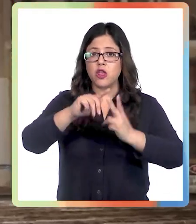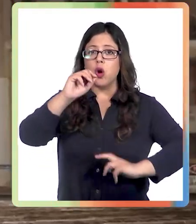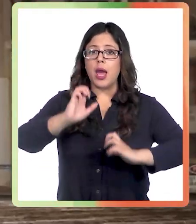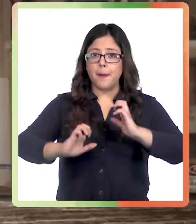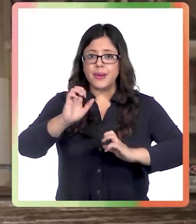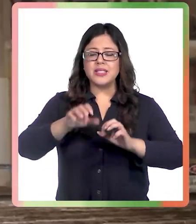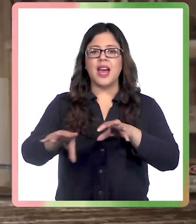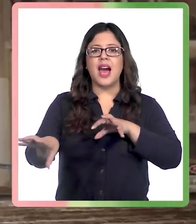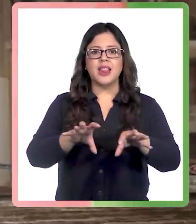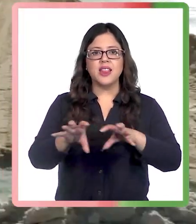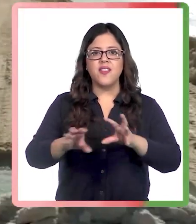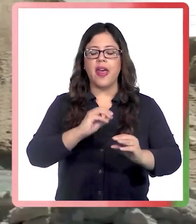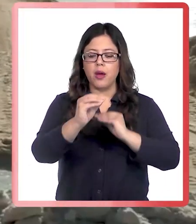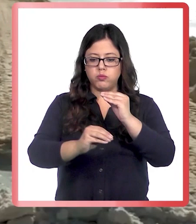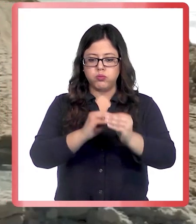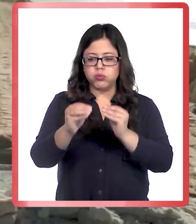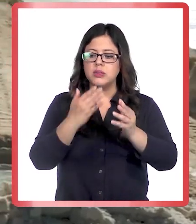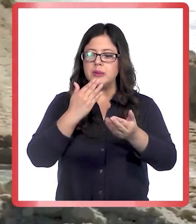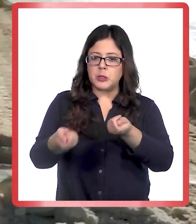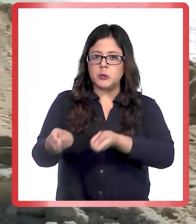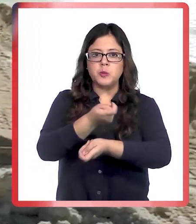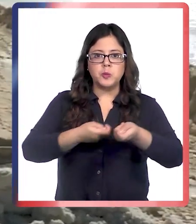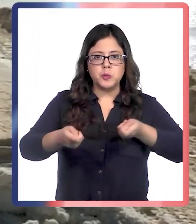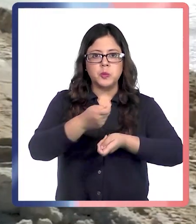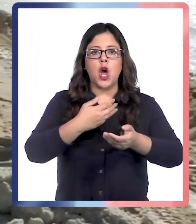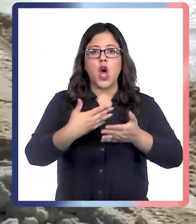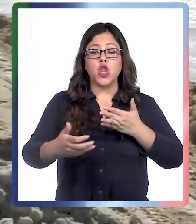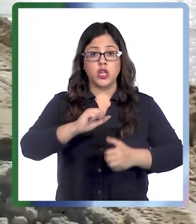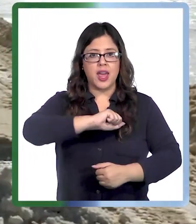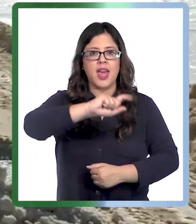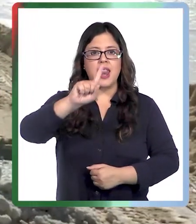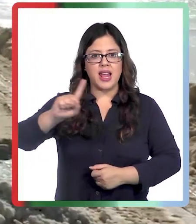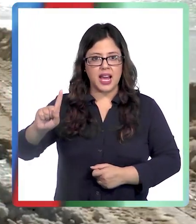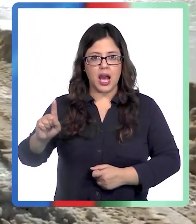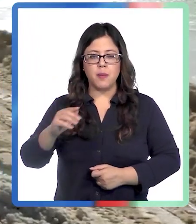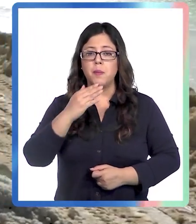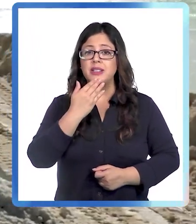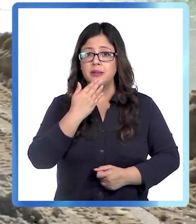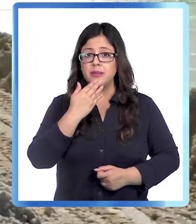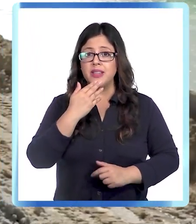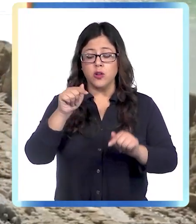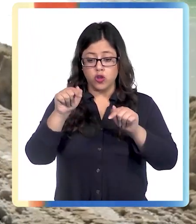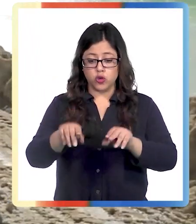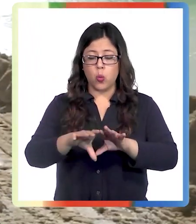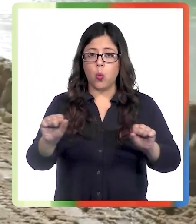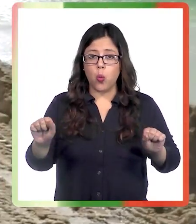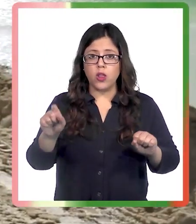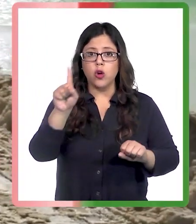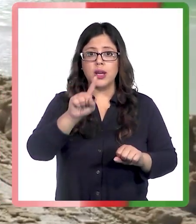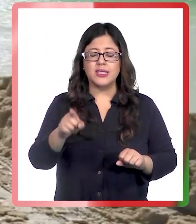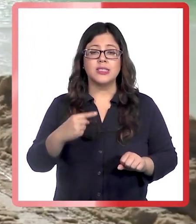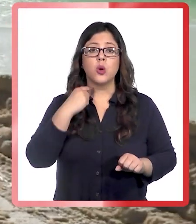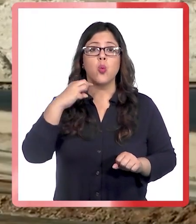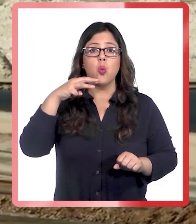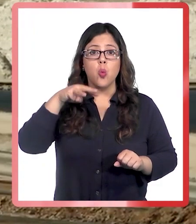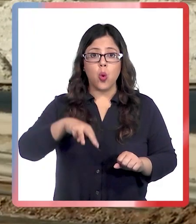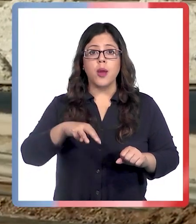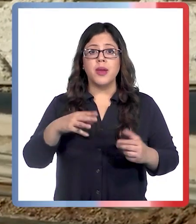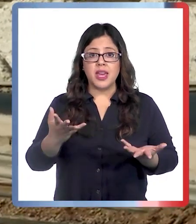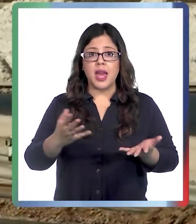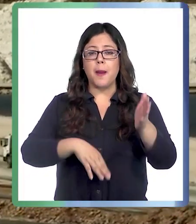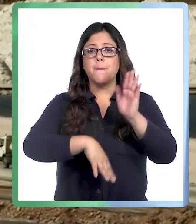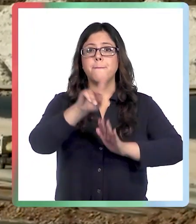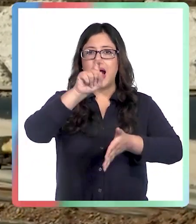podrán desarrollar actividades productivas y comerciales en el Salar de Atacama. Y además, gracias a este acuerdo, SQM logró extender